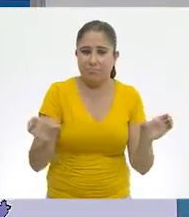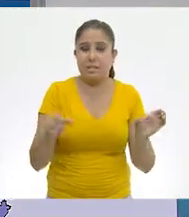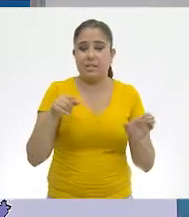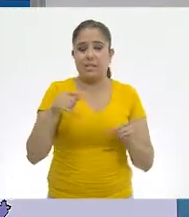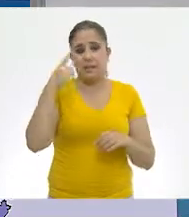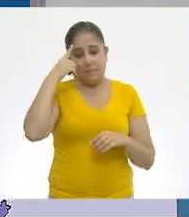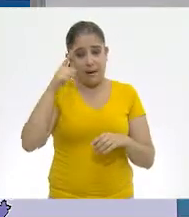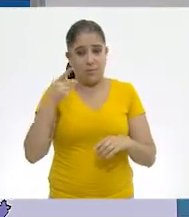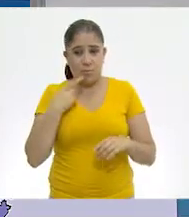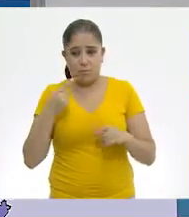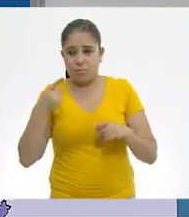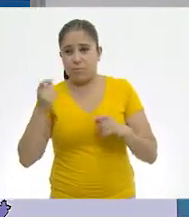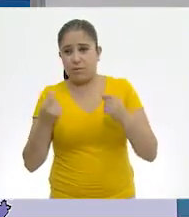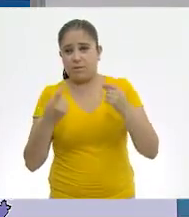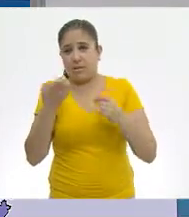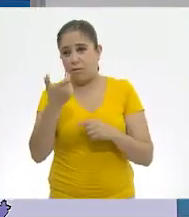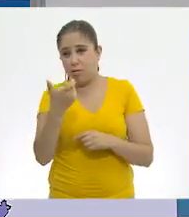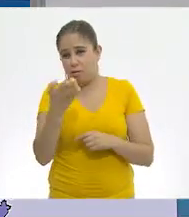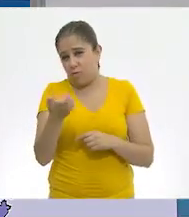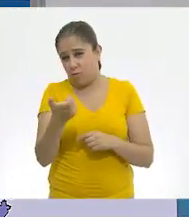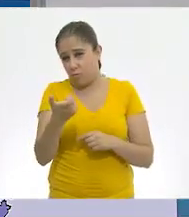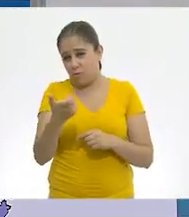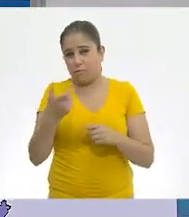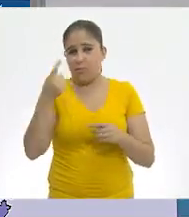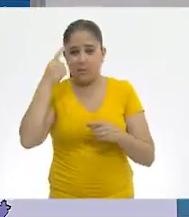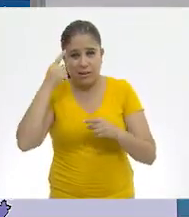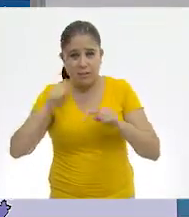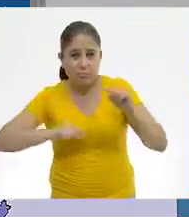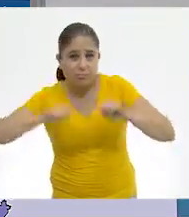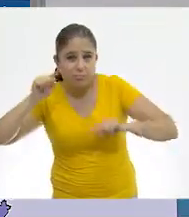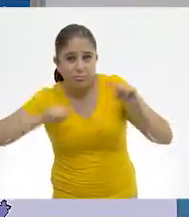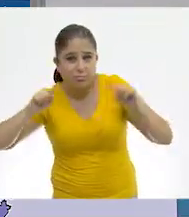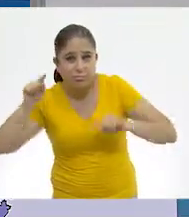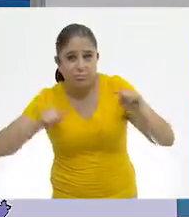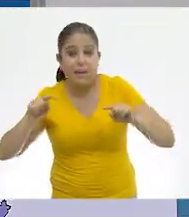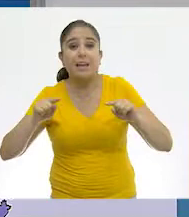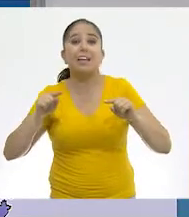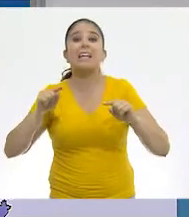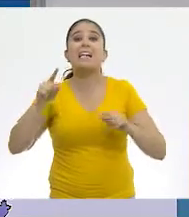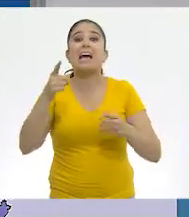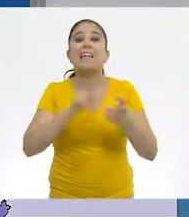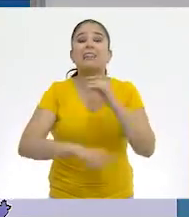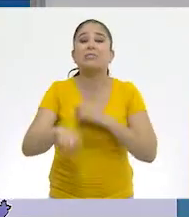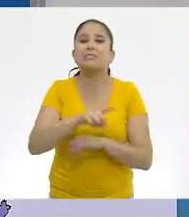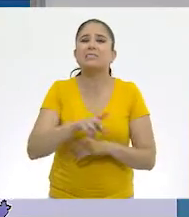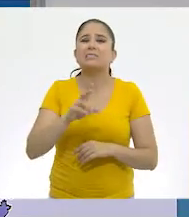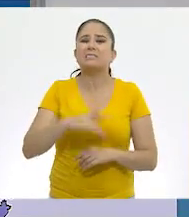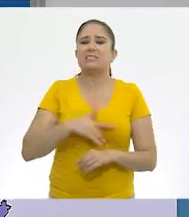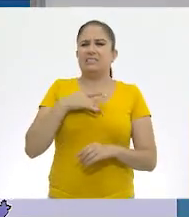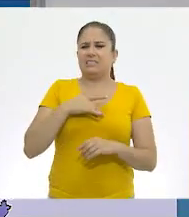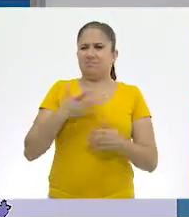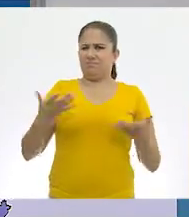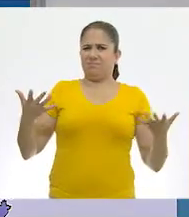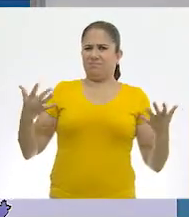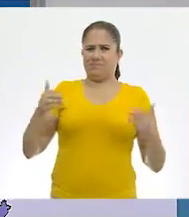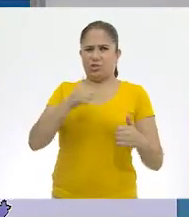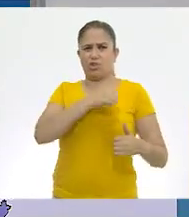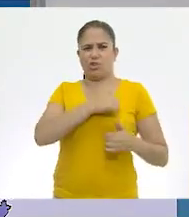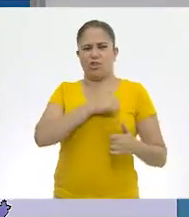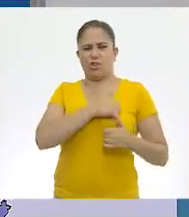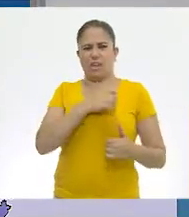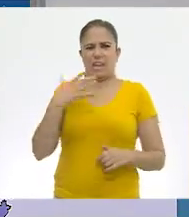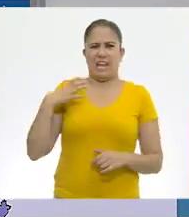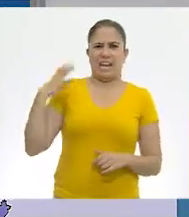económica, disminuyó el número de elementos del ejército y esta medida generó un descontento terrible entre los generales.